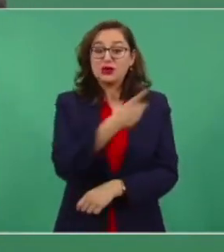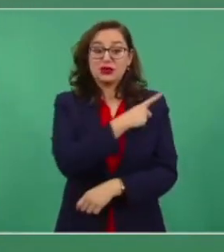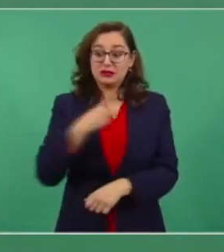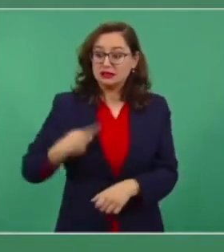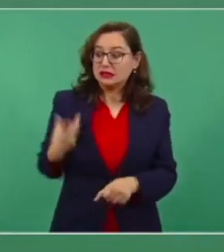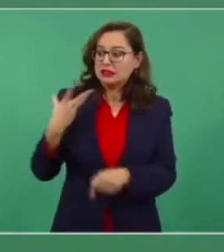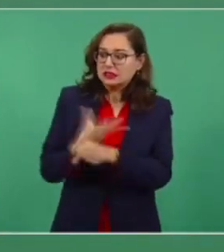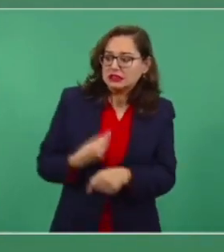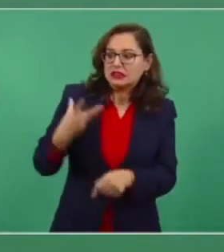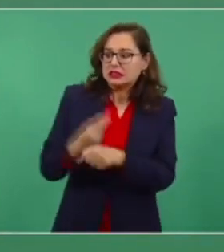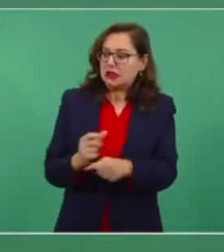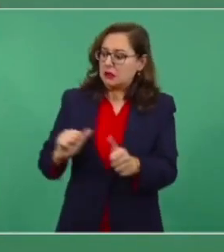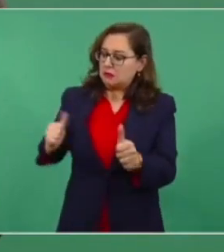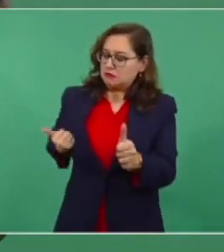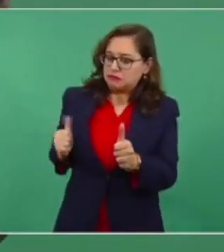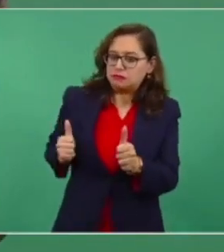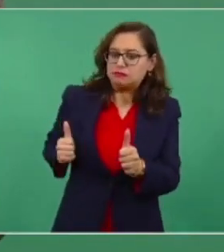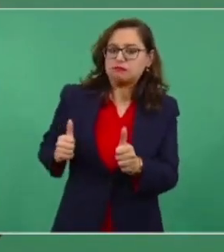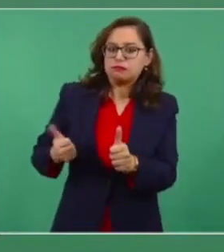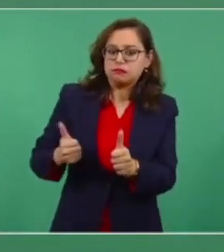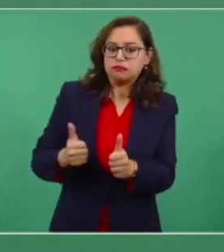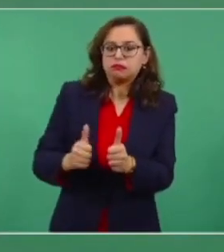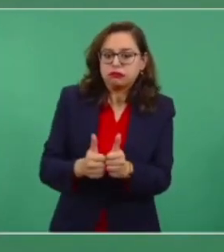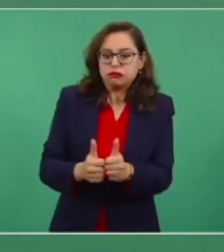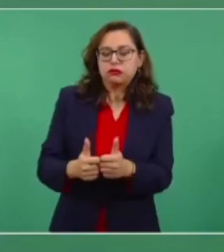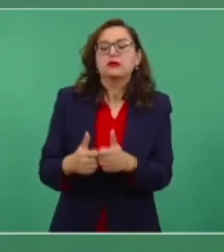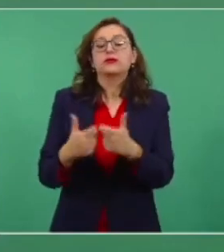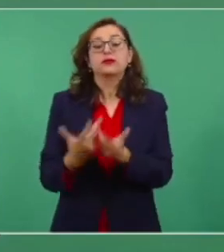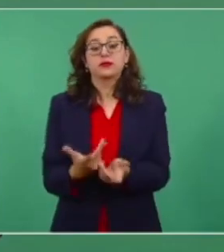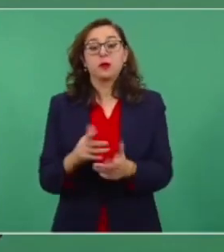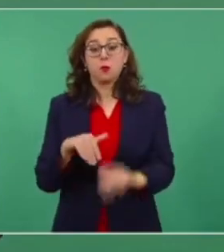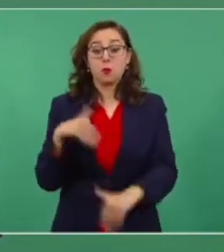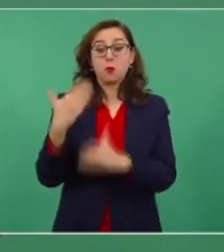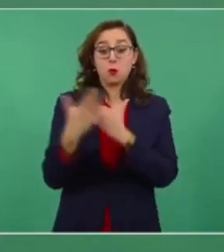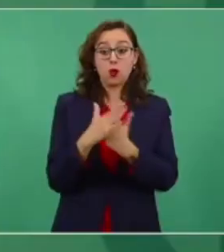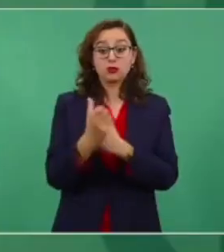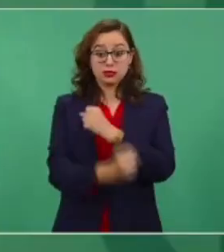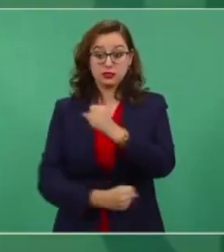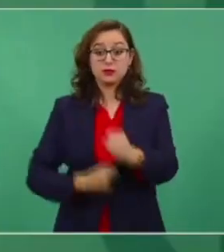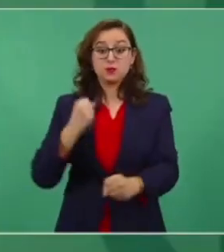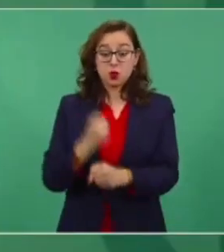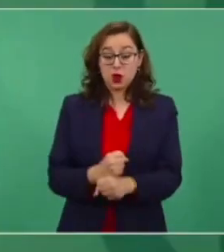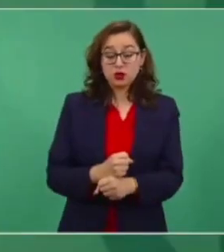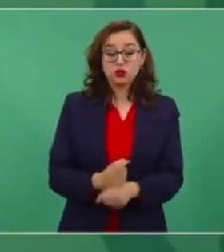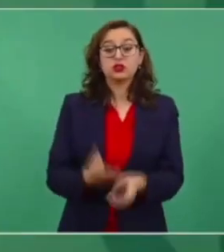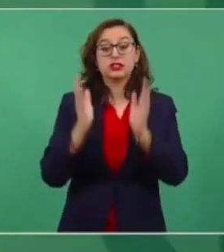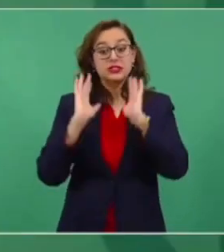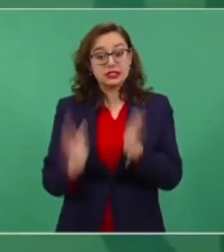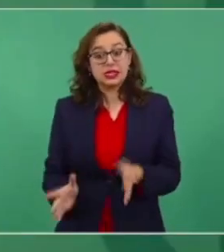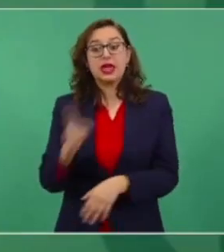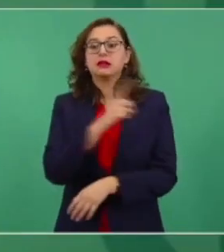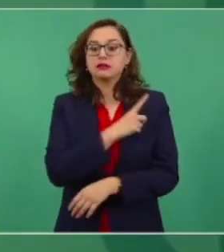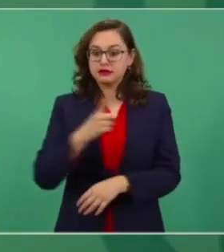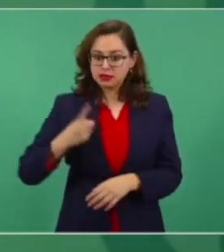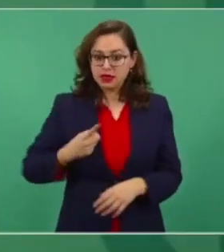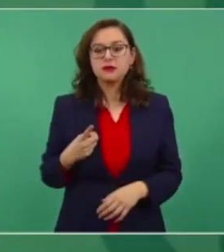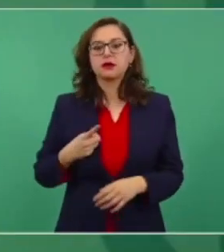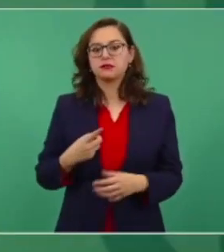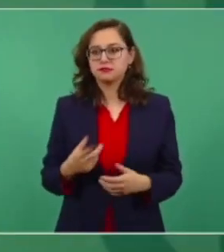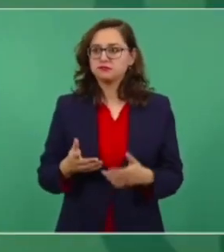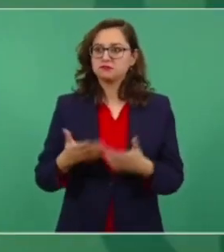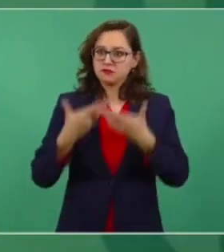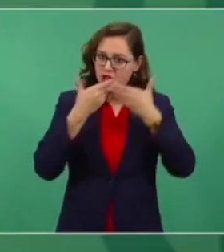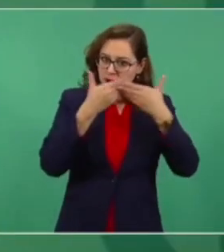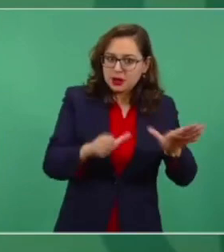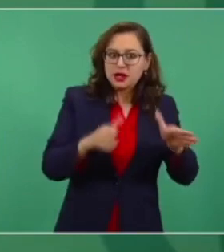a finales del año que viene, tenemos que tener operando las 2.700 sucursales